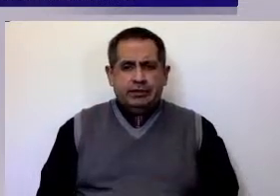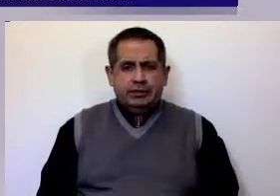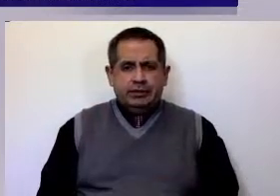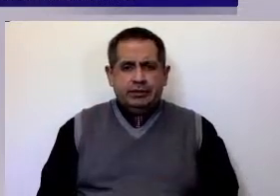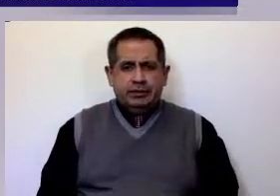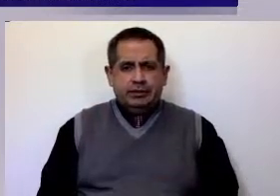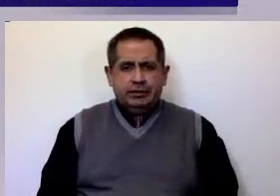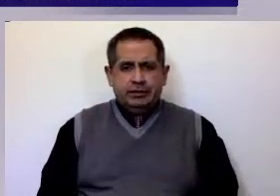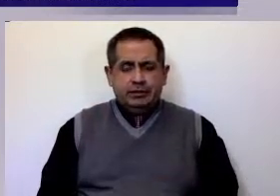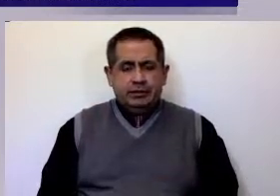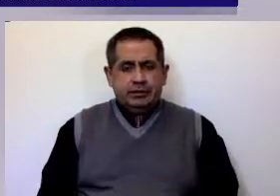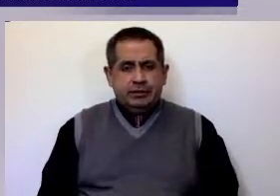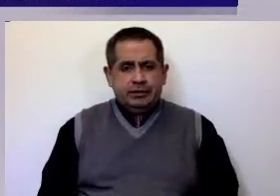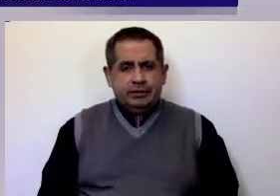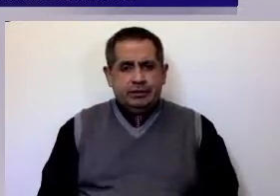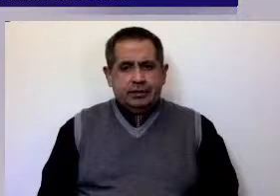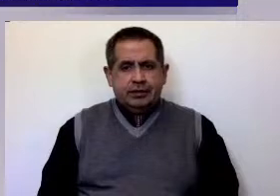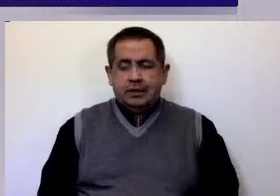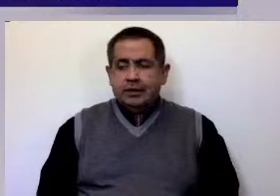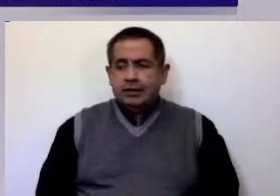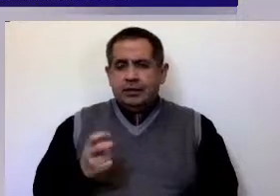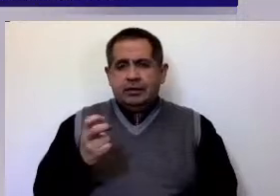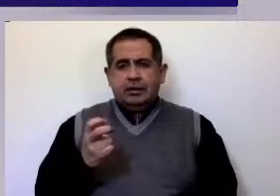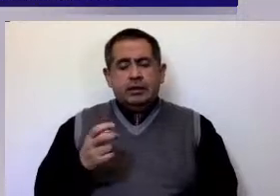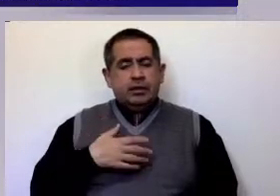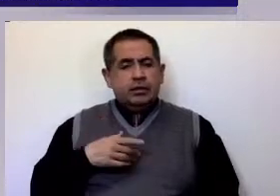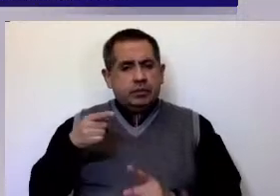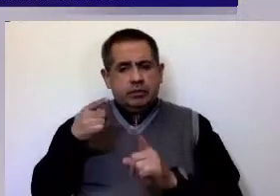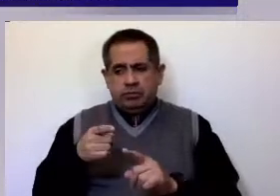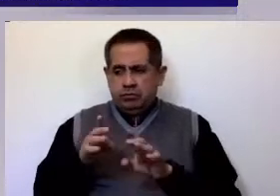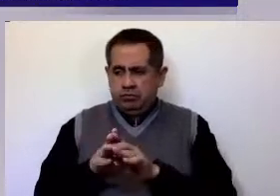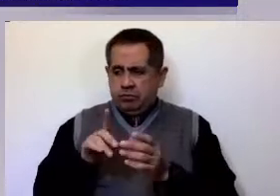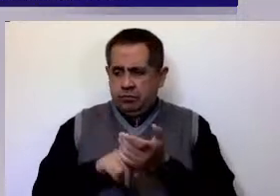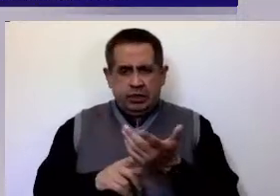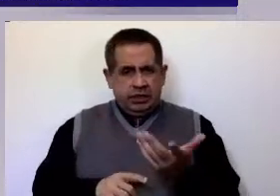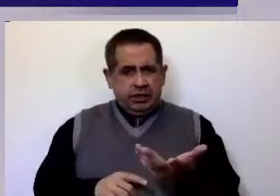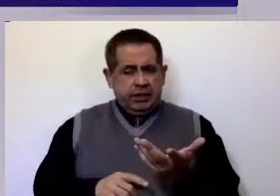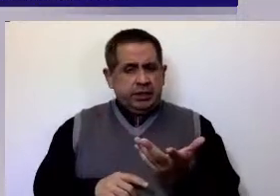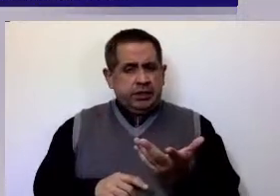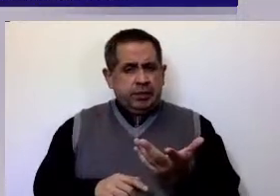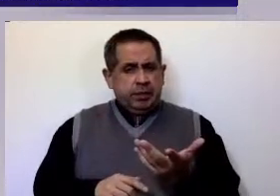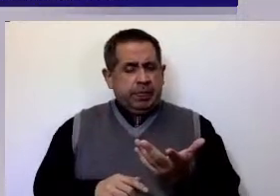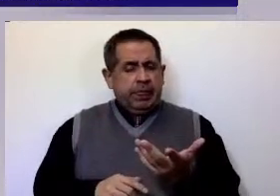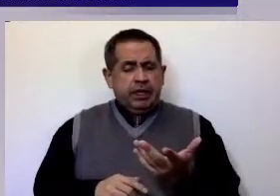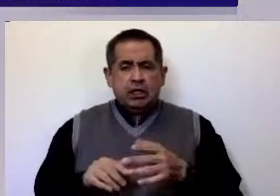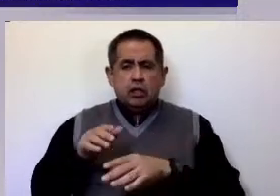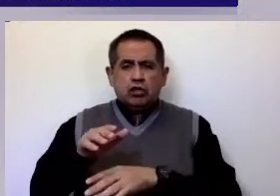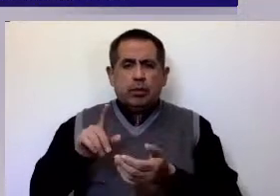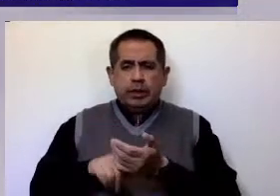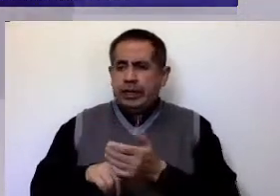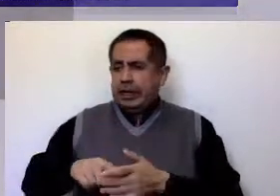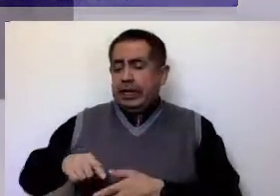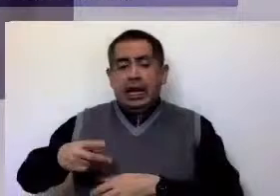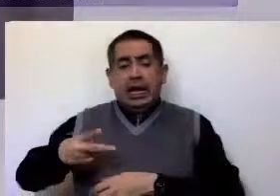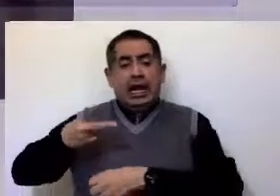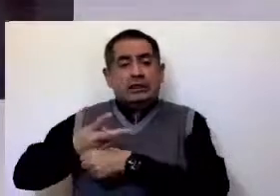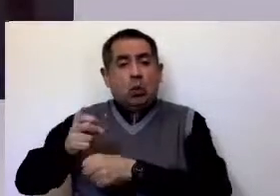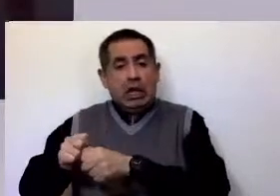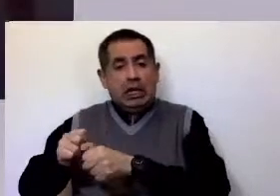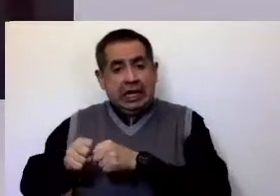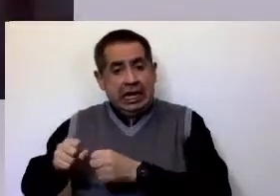bueno como refería yo en el precedente relativo a la segunda sala que comentamos